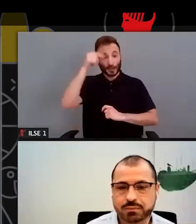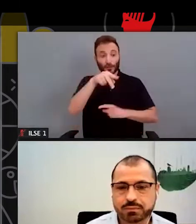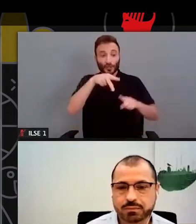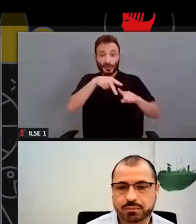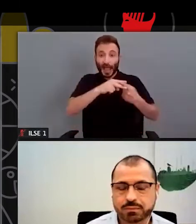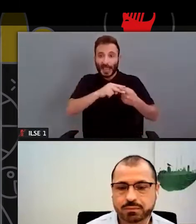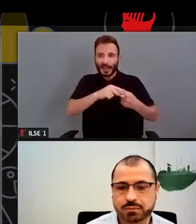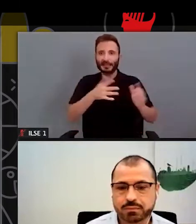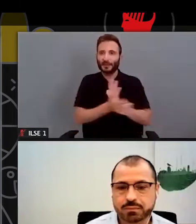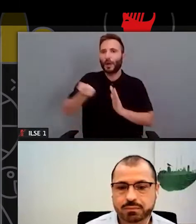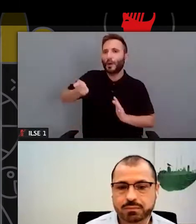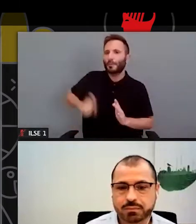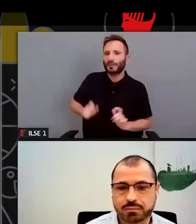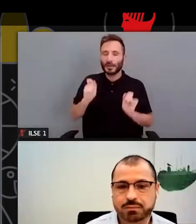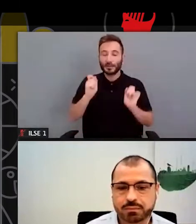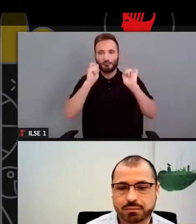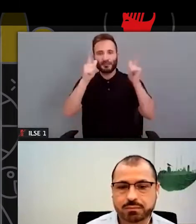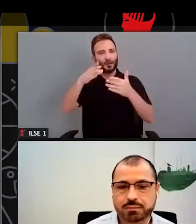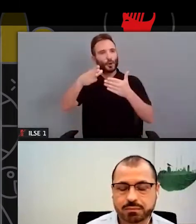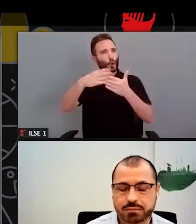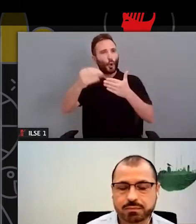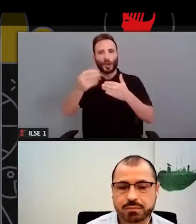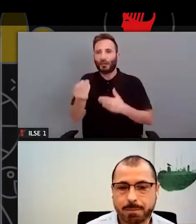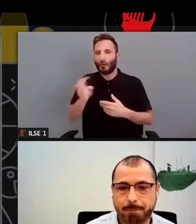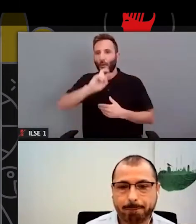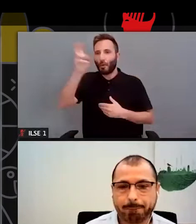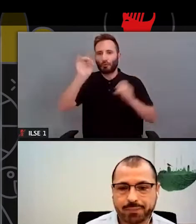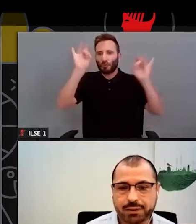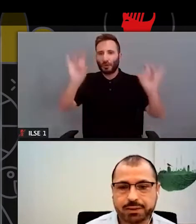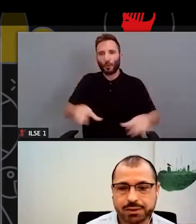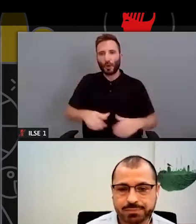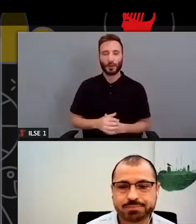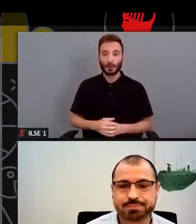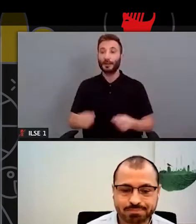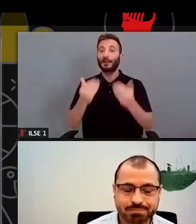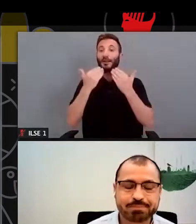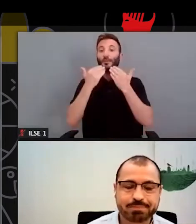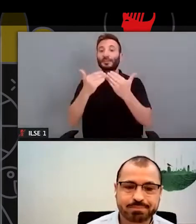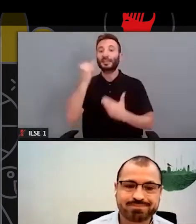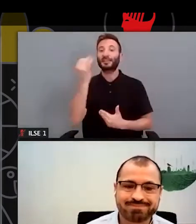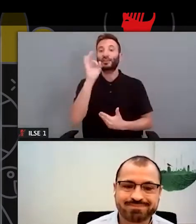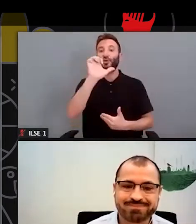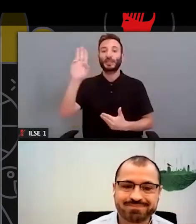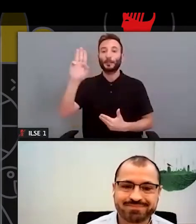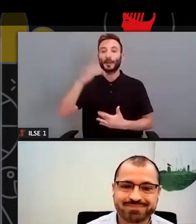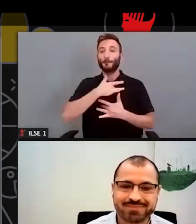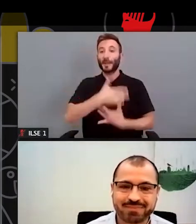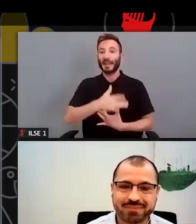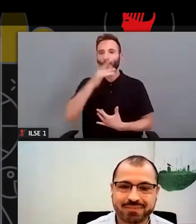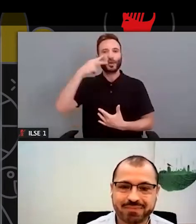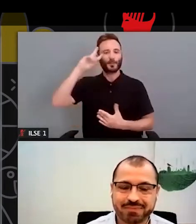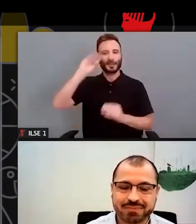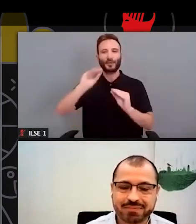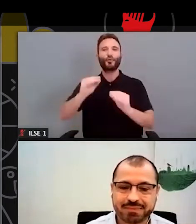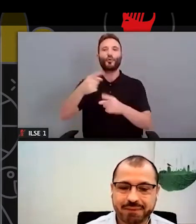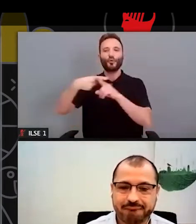que es una cosa más, que no es nada a lo que tener miedo. Muchas gracias, Josep María, por compartir vuestra experiencia. Es algo que